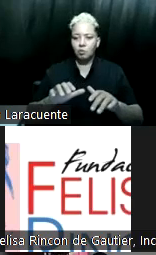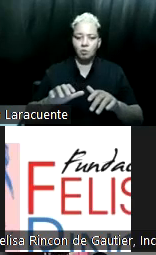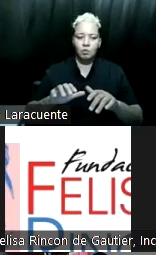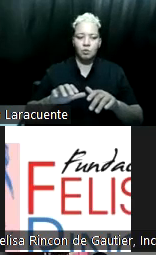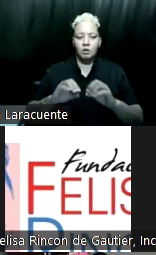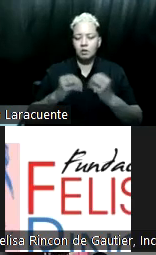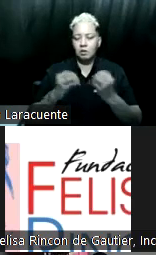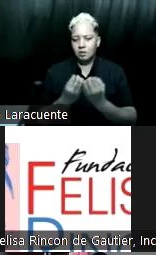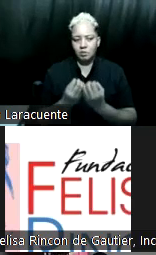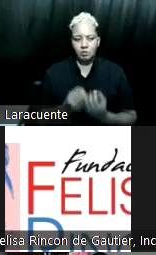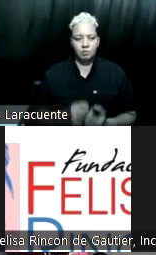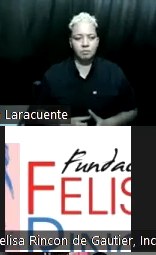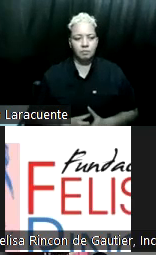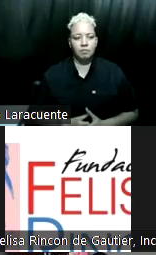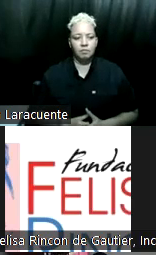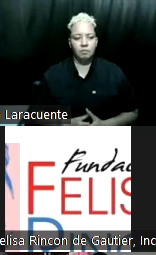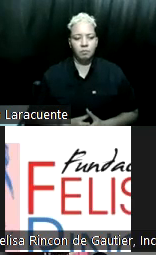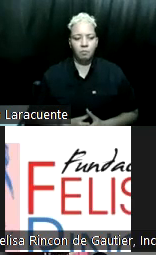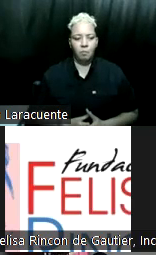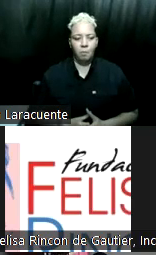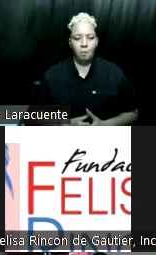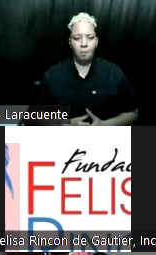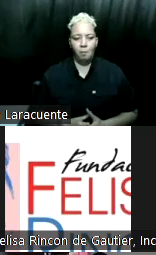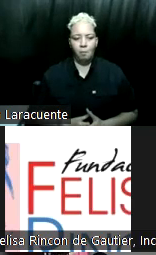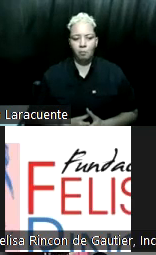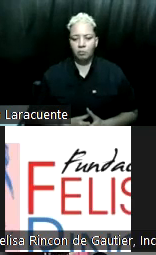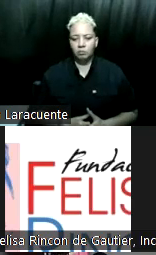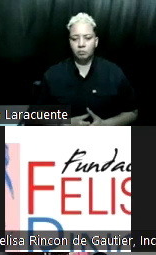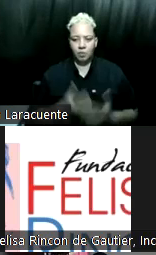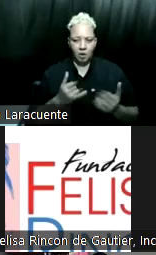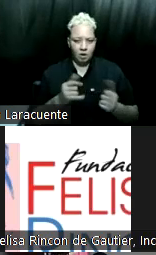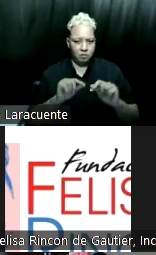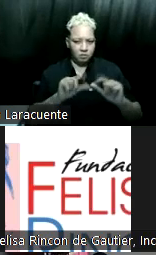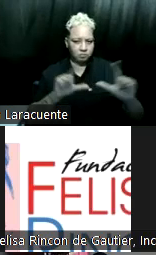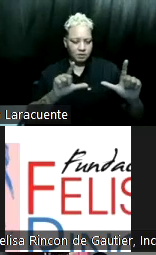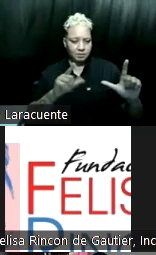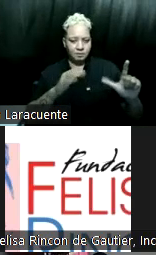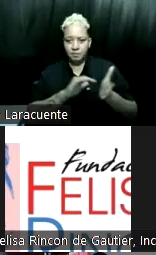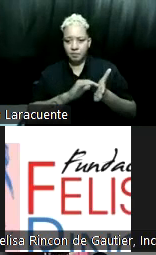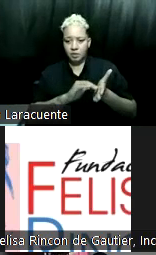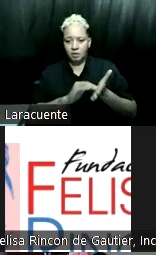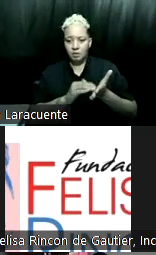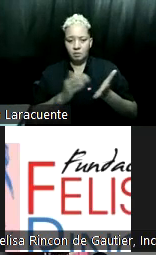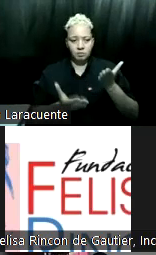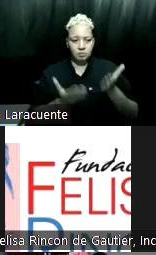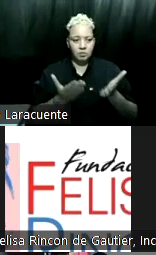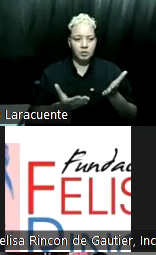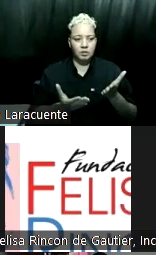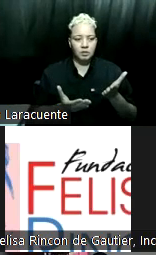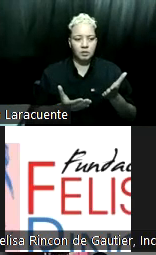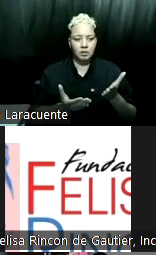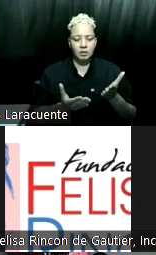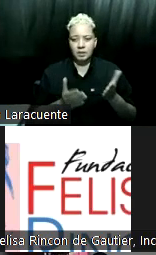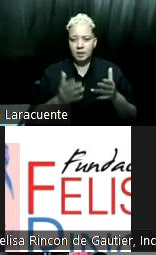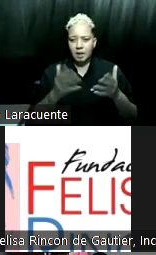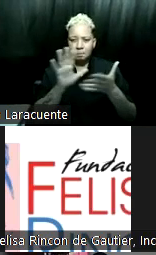Voy a ponerlo en esta ocasión, pues, un poquito más grande. Disculpen que quizás está un poco pixelado,